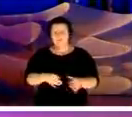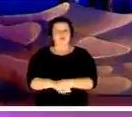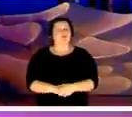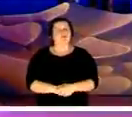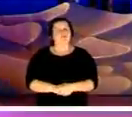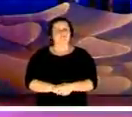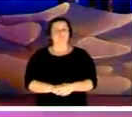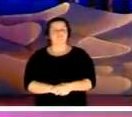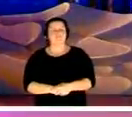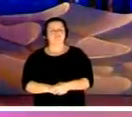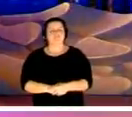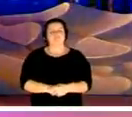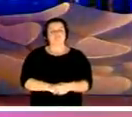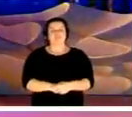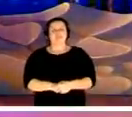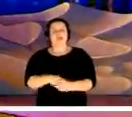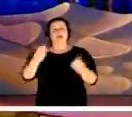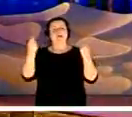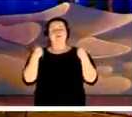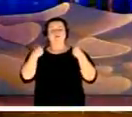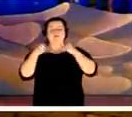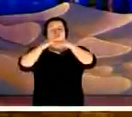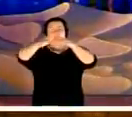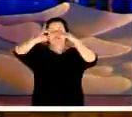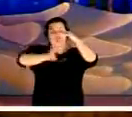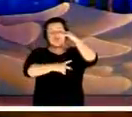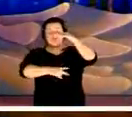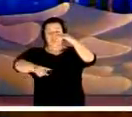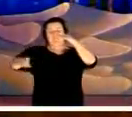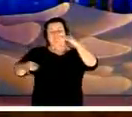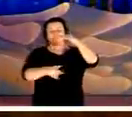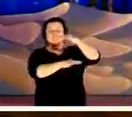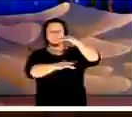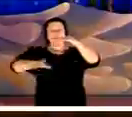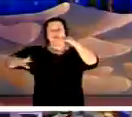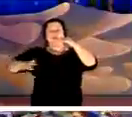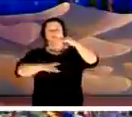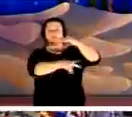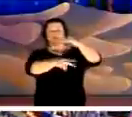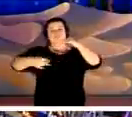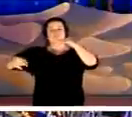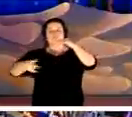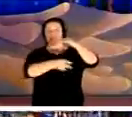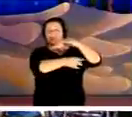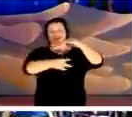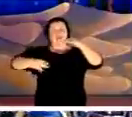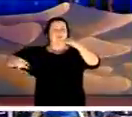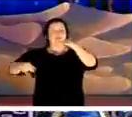Es la vida bajo el mar, bajo del mar, bajo del mar.